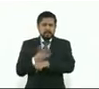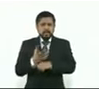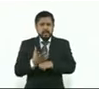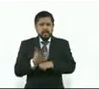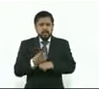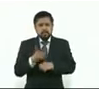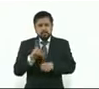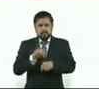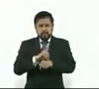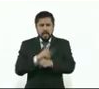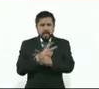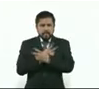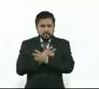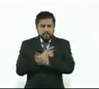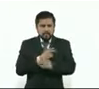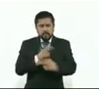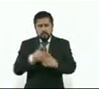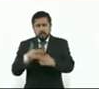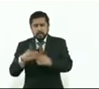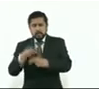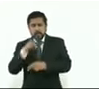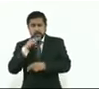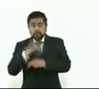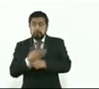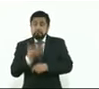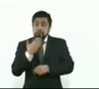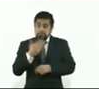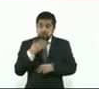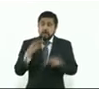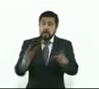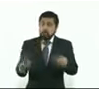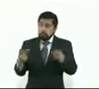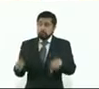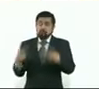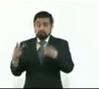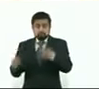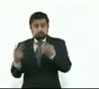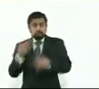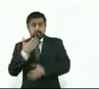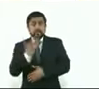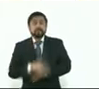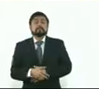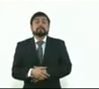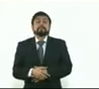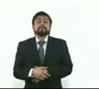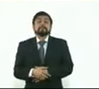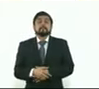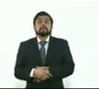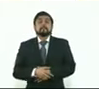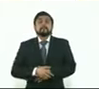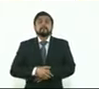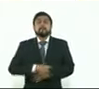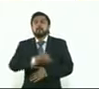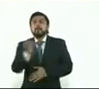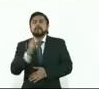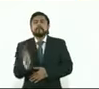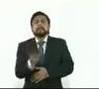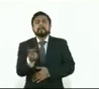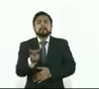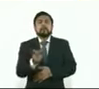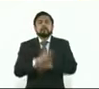han vendido muy bien los productos del campo. Ok, nada más para precisar, doctora, sí, ya citaron